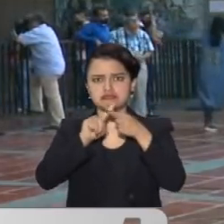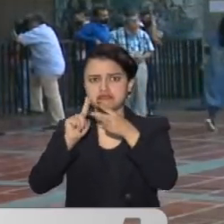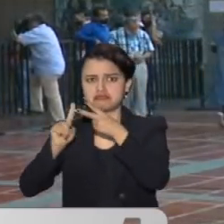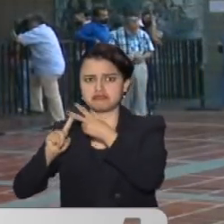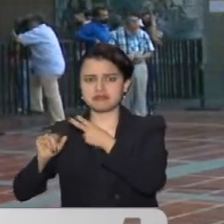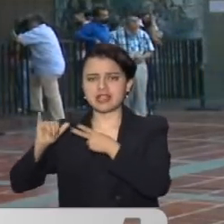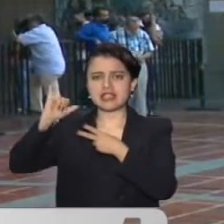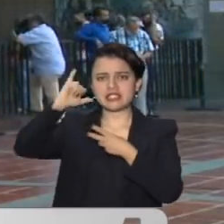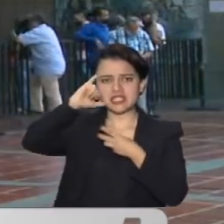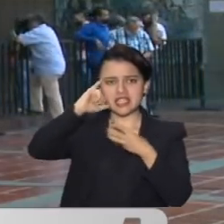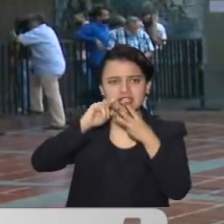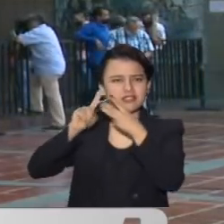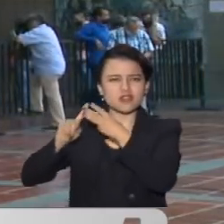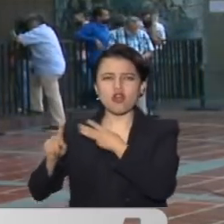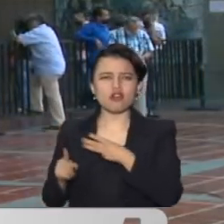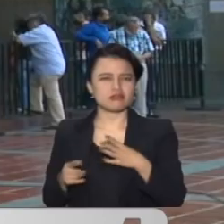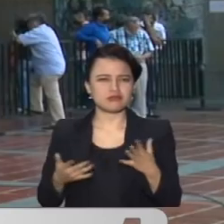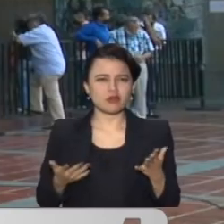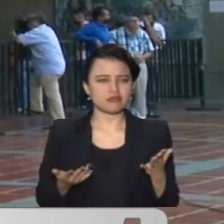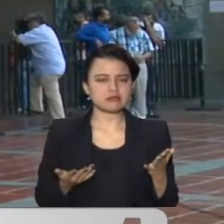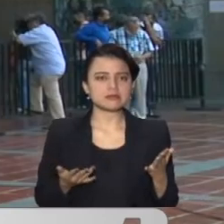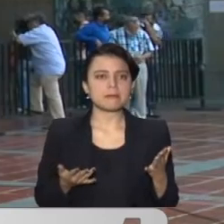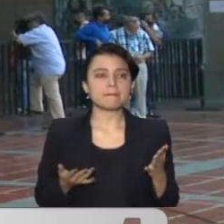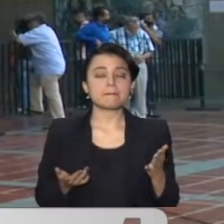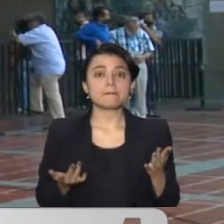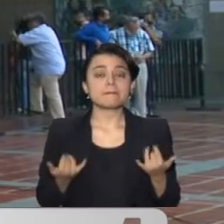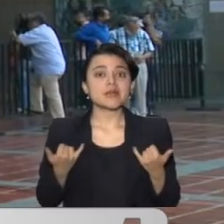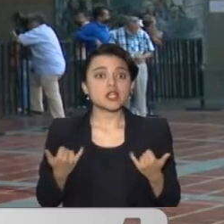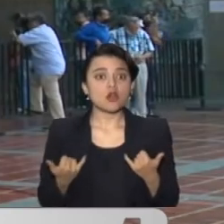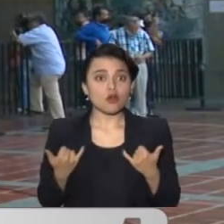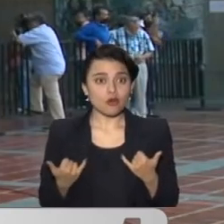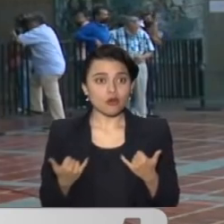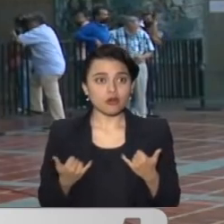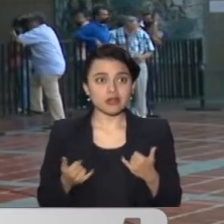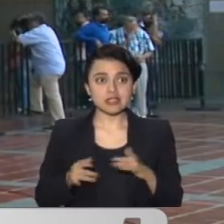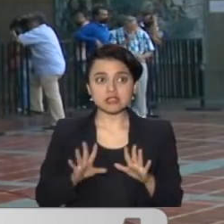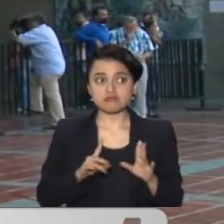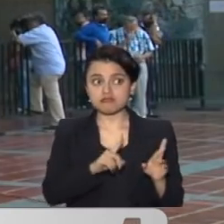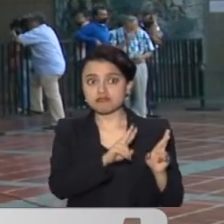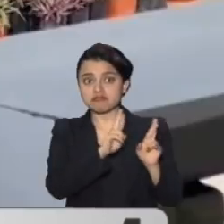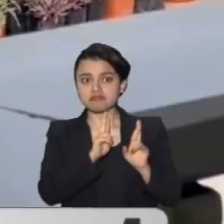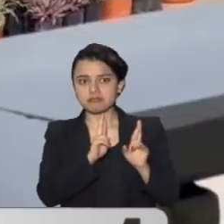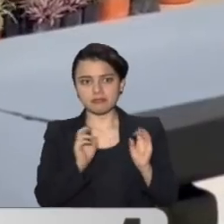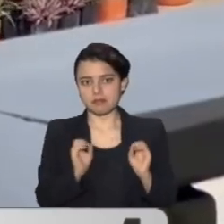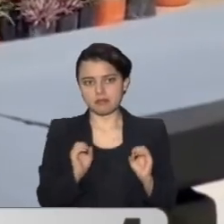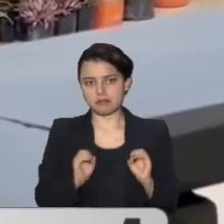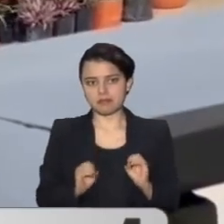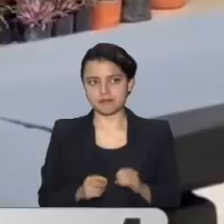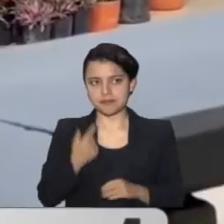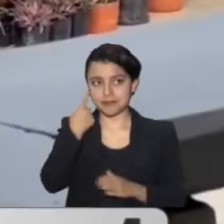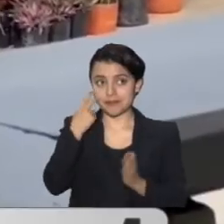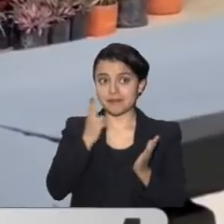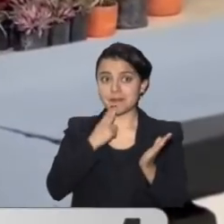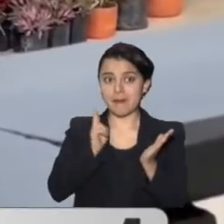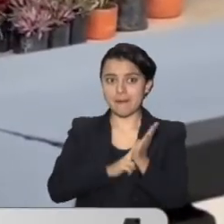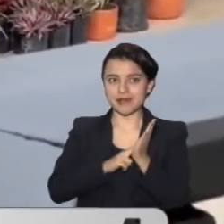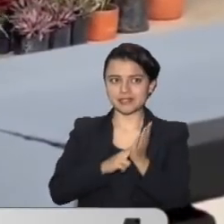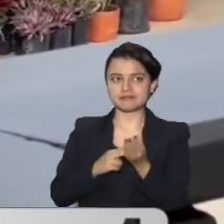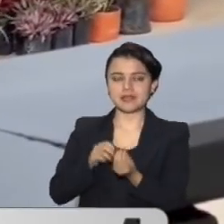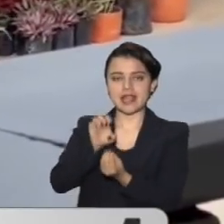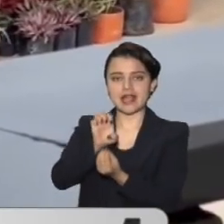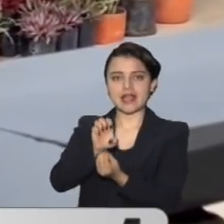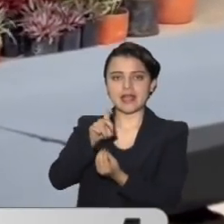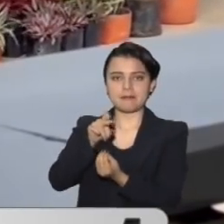todo dependiendo de las patologías de don Víctor. Hasta el momento el centro médico no se ha pronunciado. A través de un comunicado, la